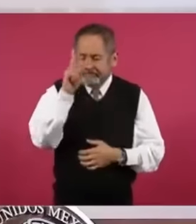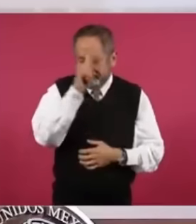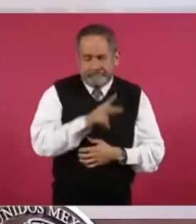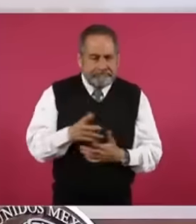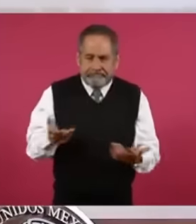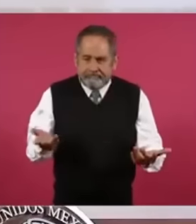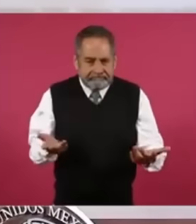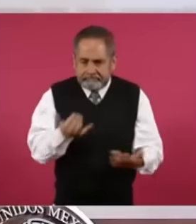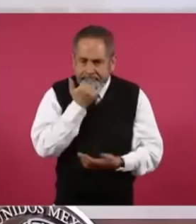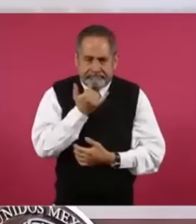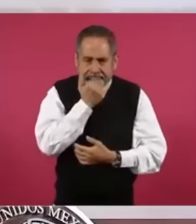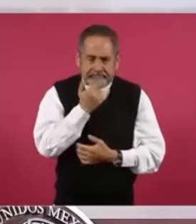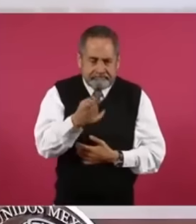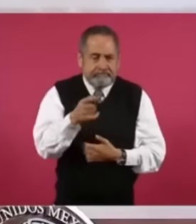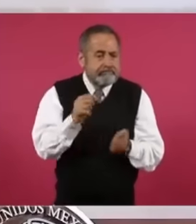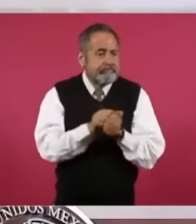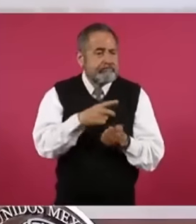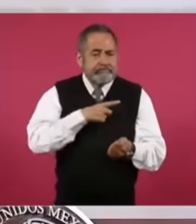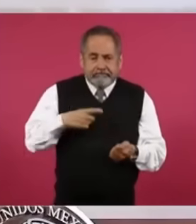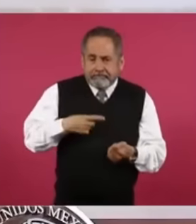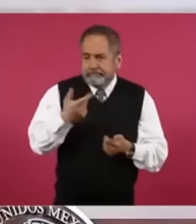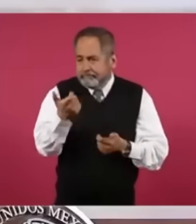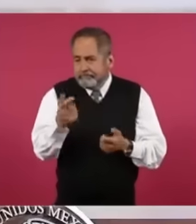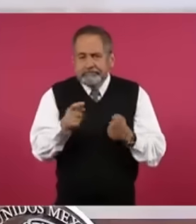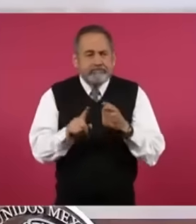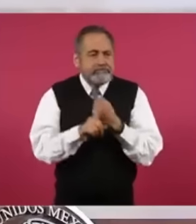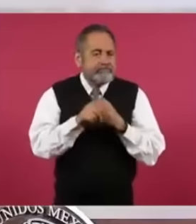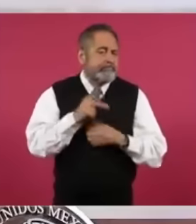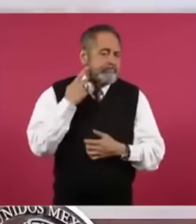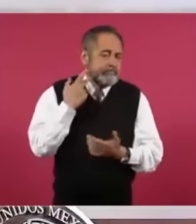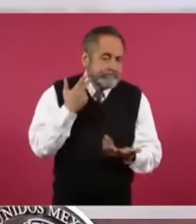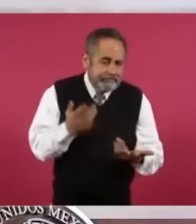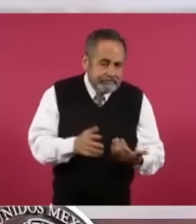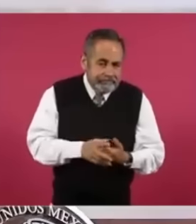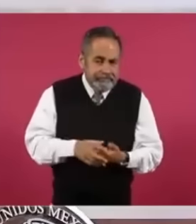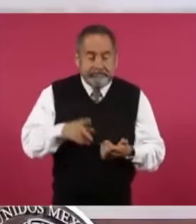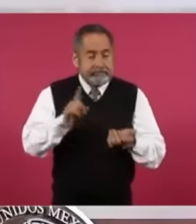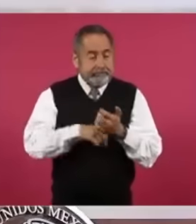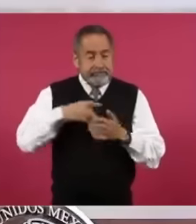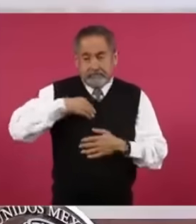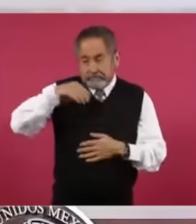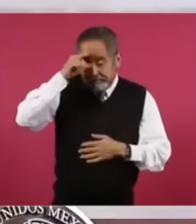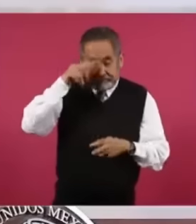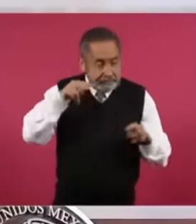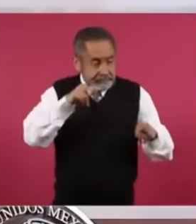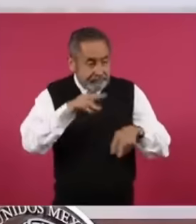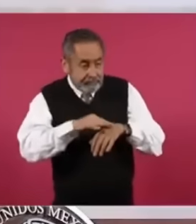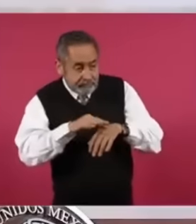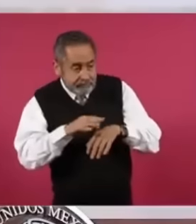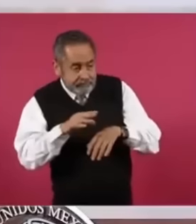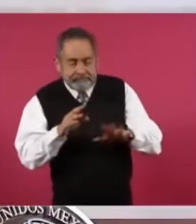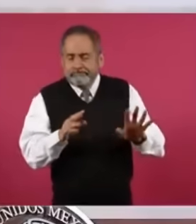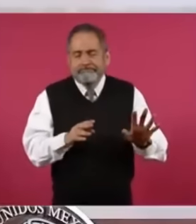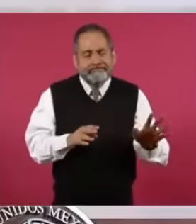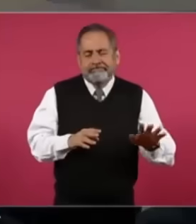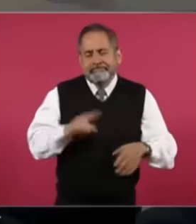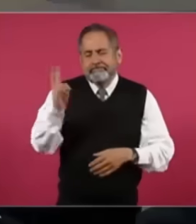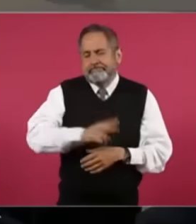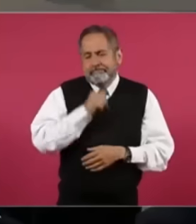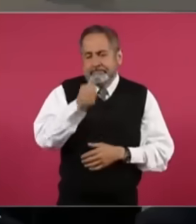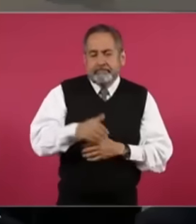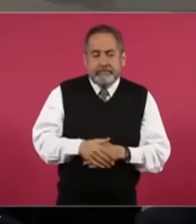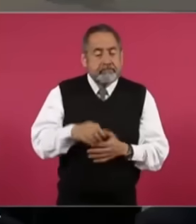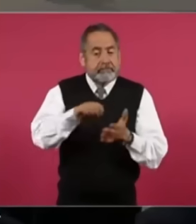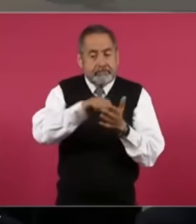Esto lo hacen con la máxima de que percepción es realidad. Lo cierto es que, por lo menos en